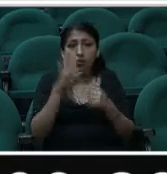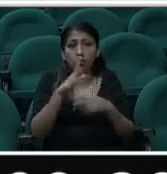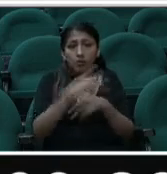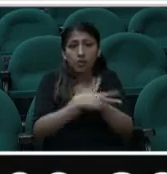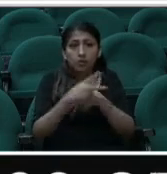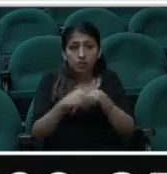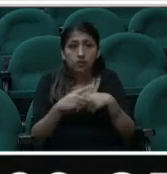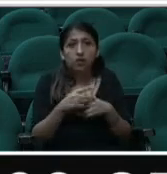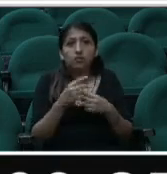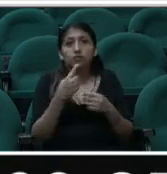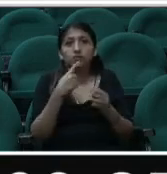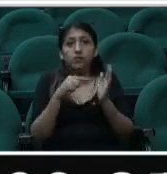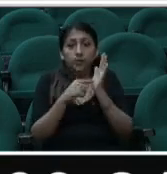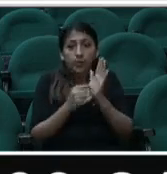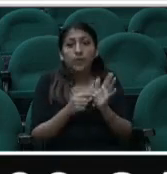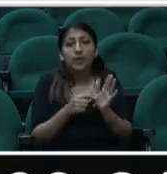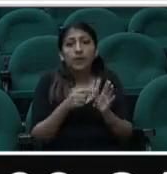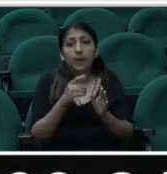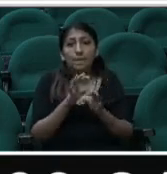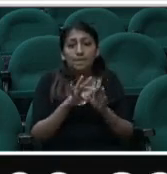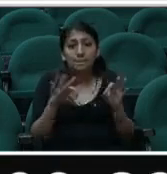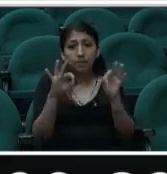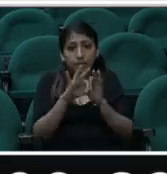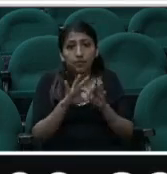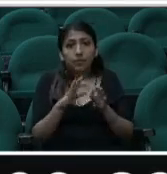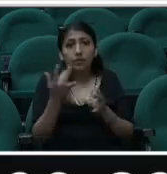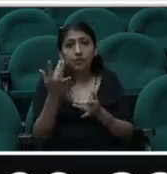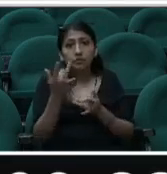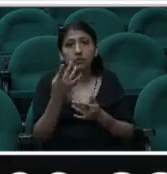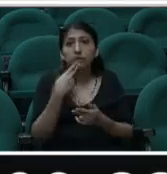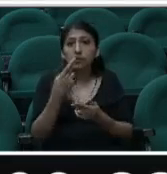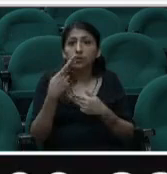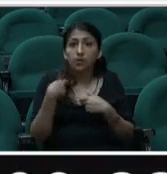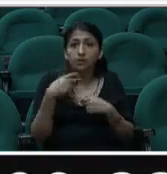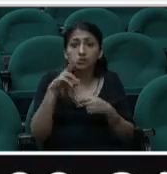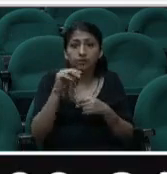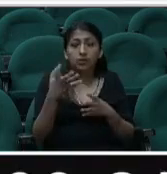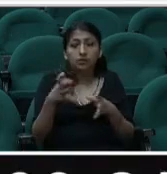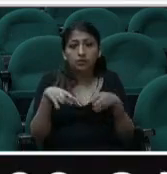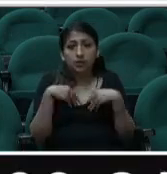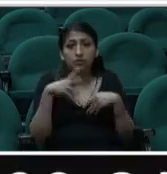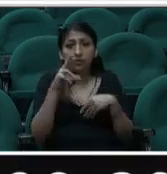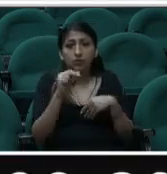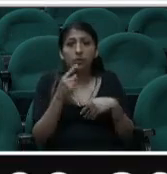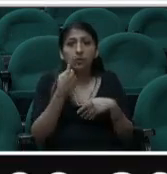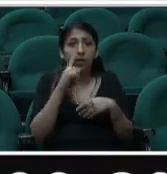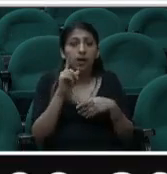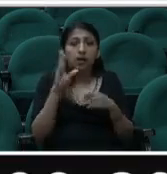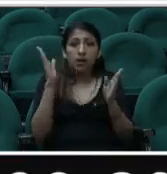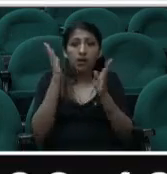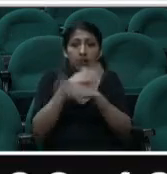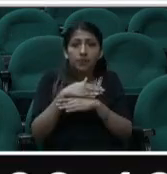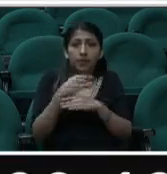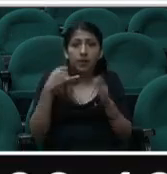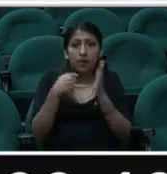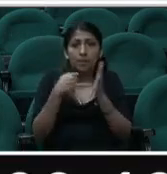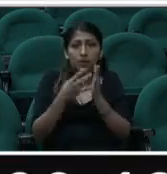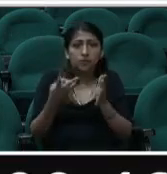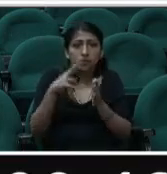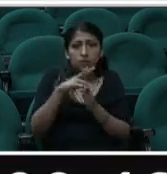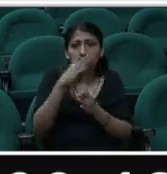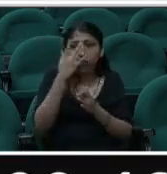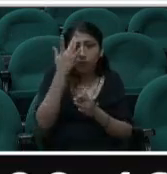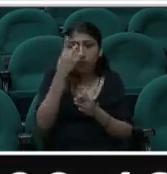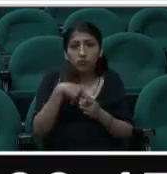pastaza planteamos la acción de inconstitucionalidad estamos a la espera de la notificación si se acepta o no la medida cautelar para evitar el cobro de este impuesto porque